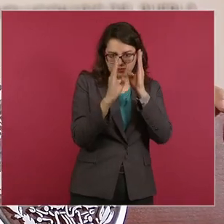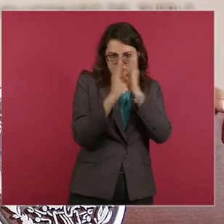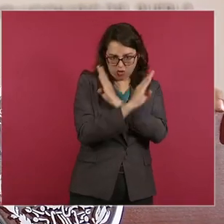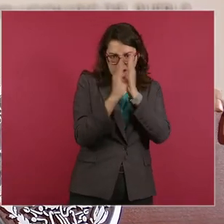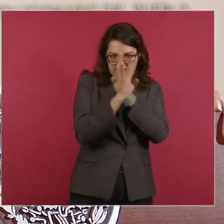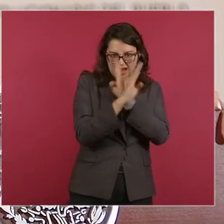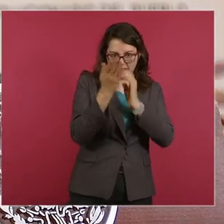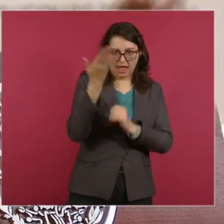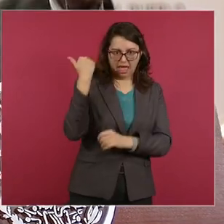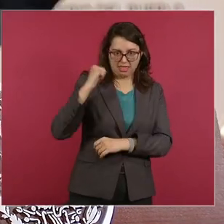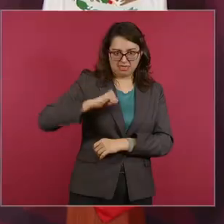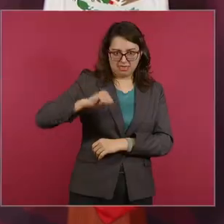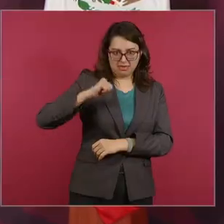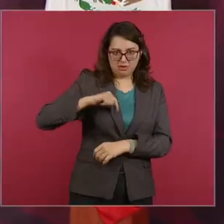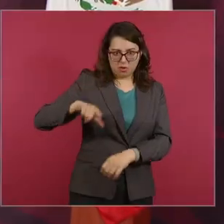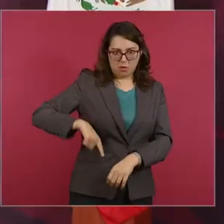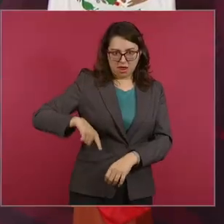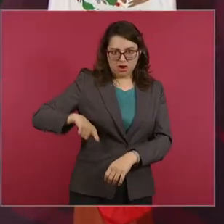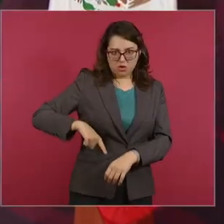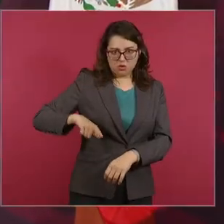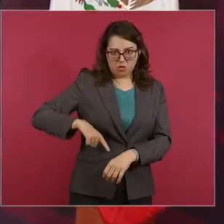gobierno que existía